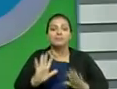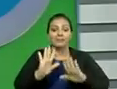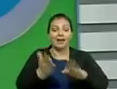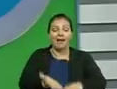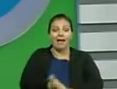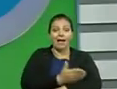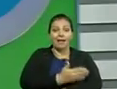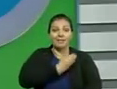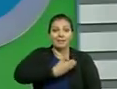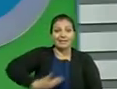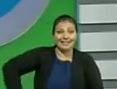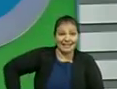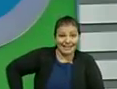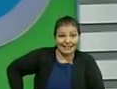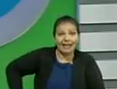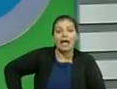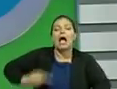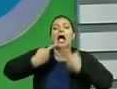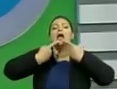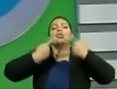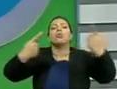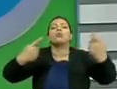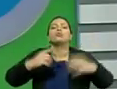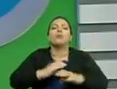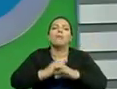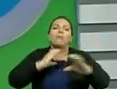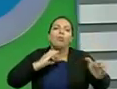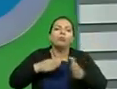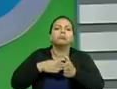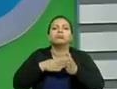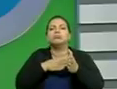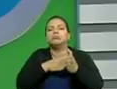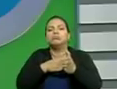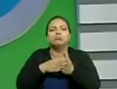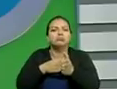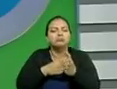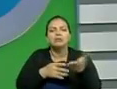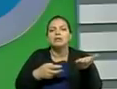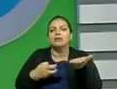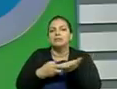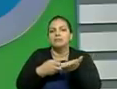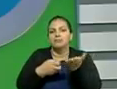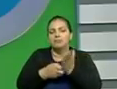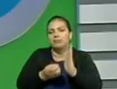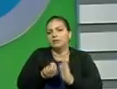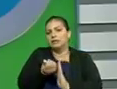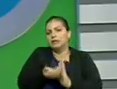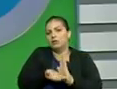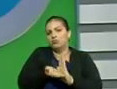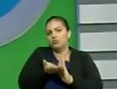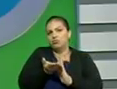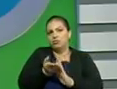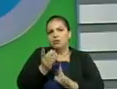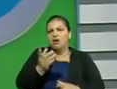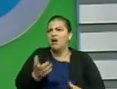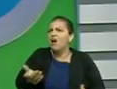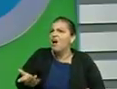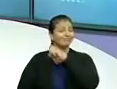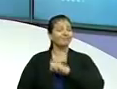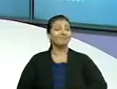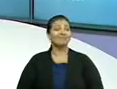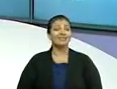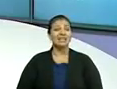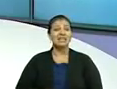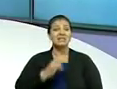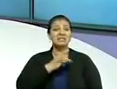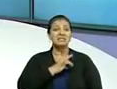gobierno derogó la medida, los actos vandálicos no han cesado. Adriana Méndez nos cuenta detalles con imágenes realmente